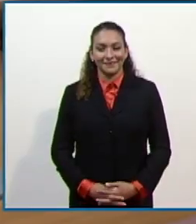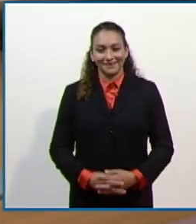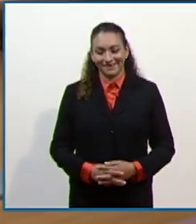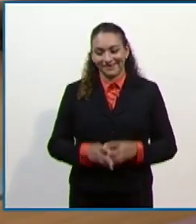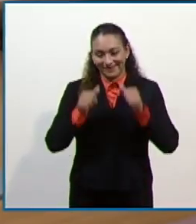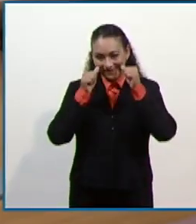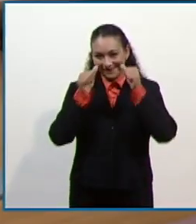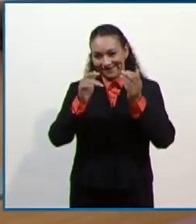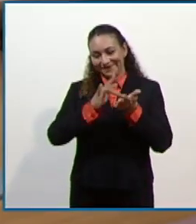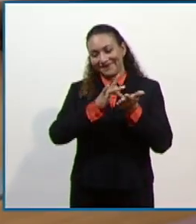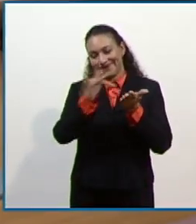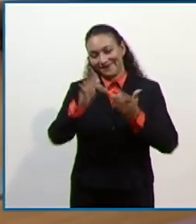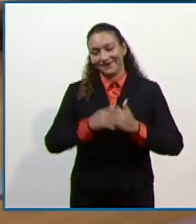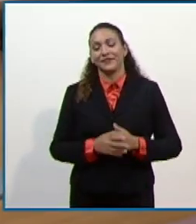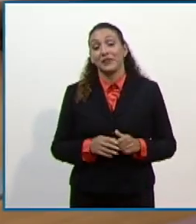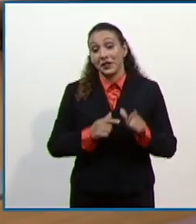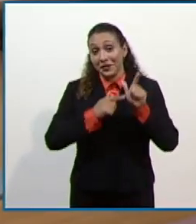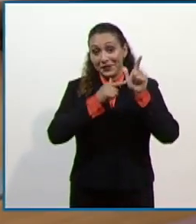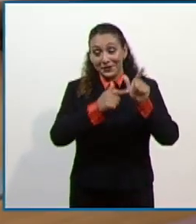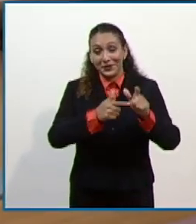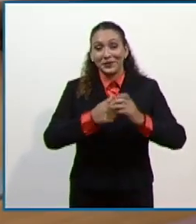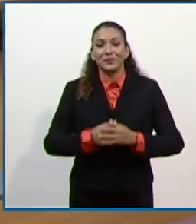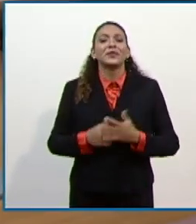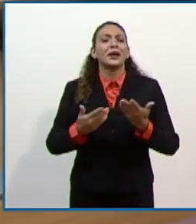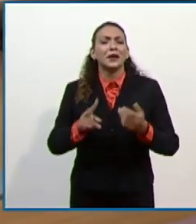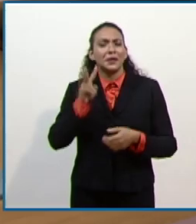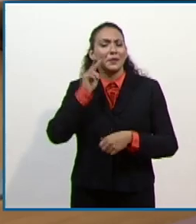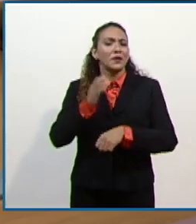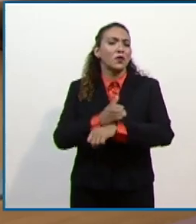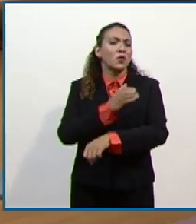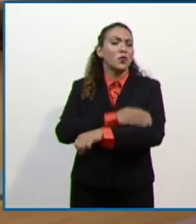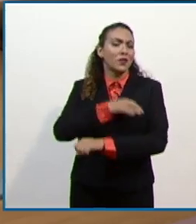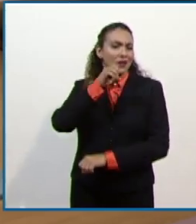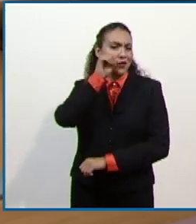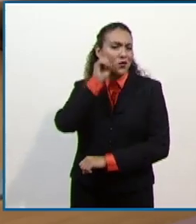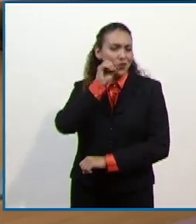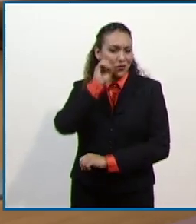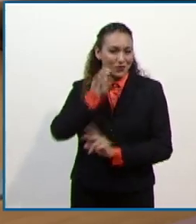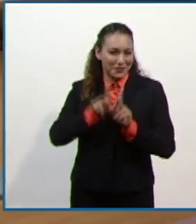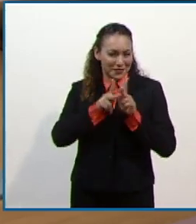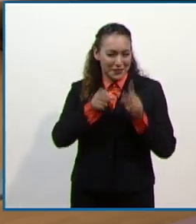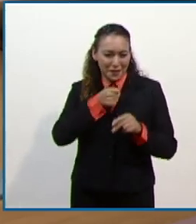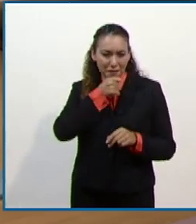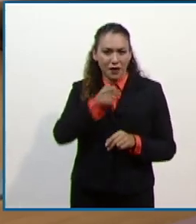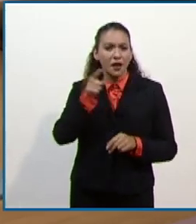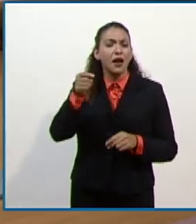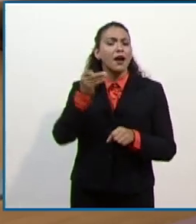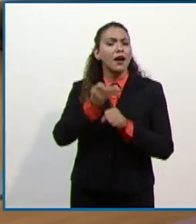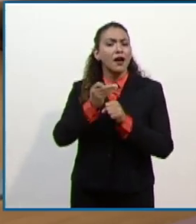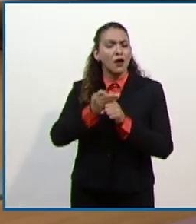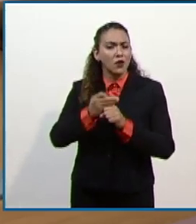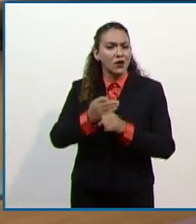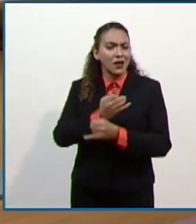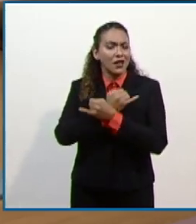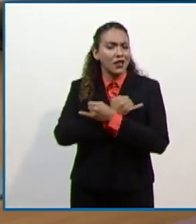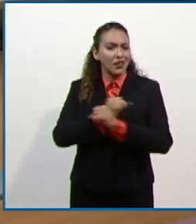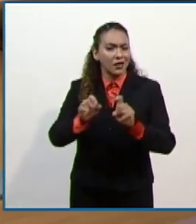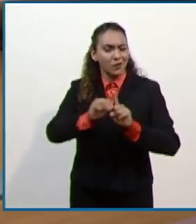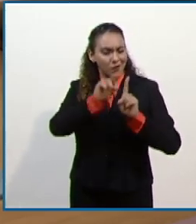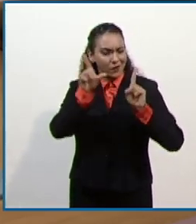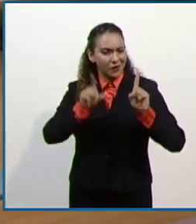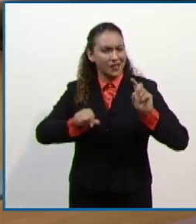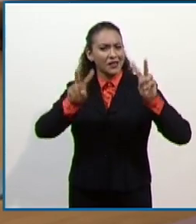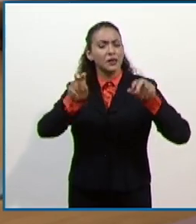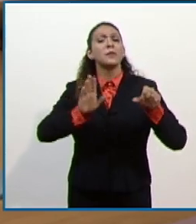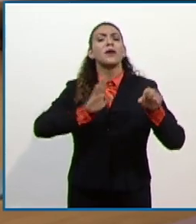Gracias por continuar con nosotros. Ahora es momento de enlazarnos con nuestro compañero Óscar González, quien se encuentra en la inauguración del Congreso Nacional